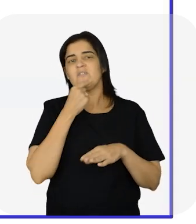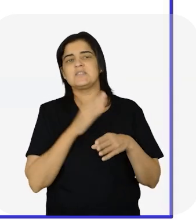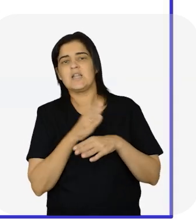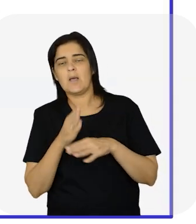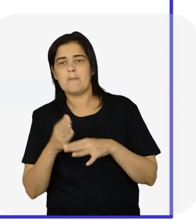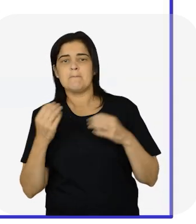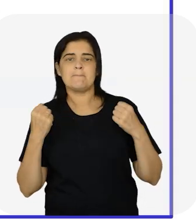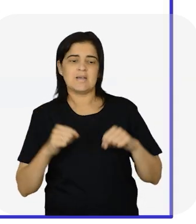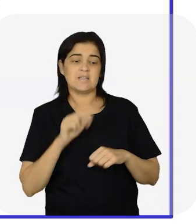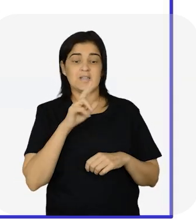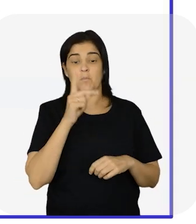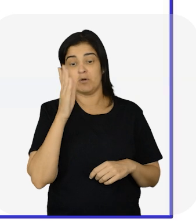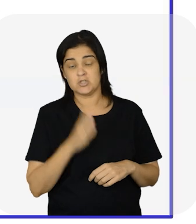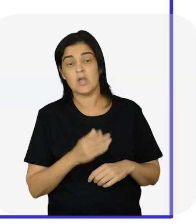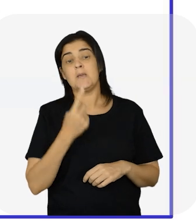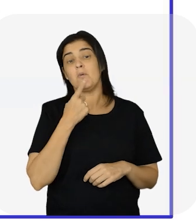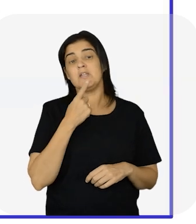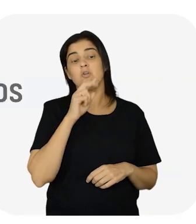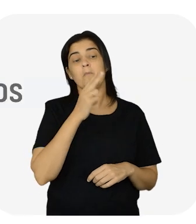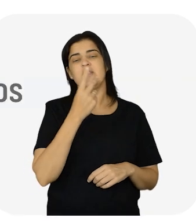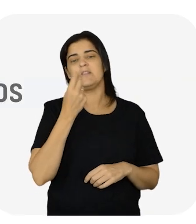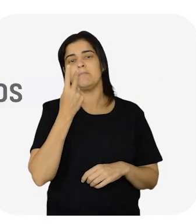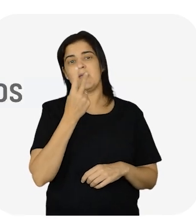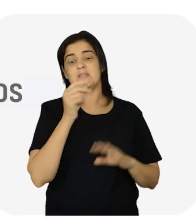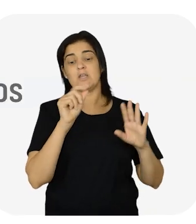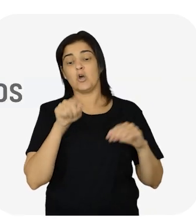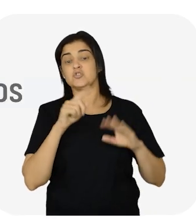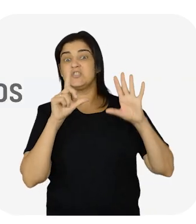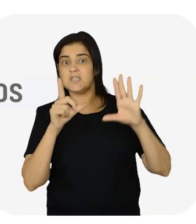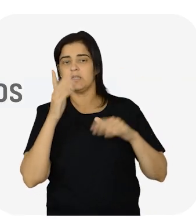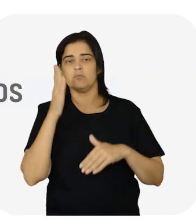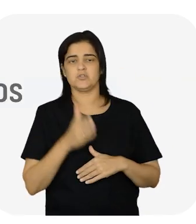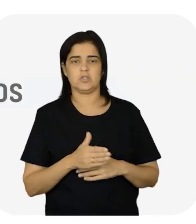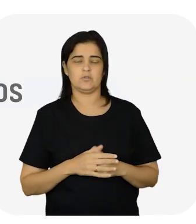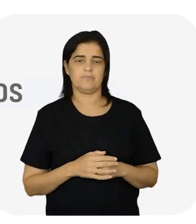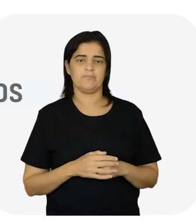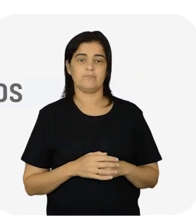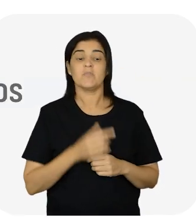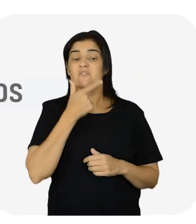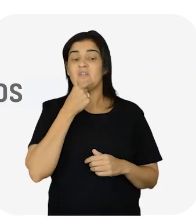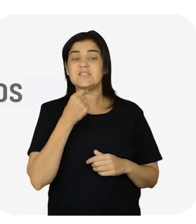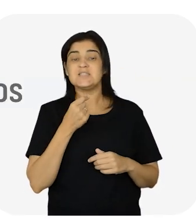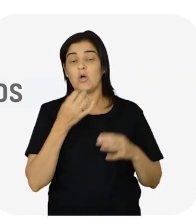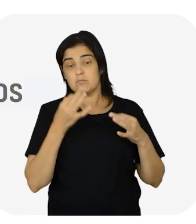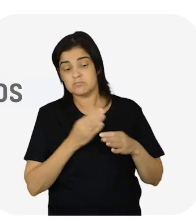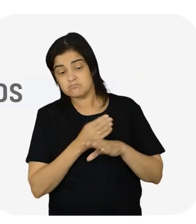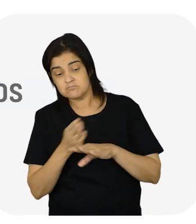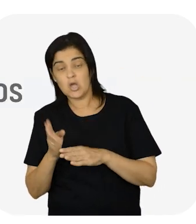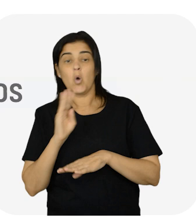prácticos un 31% y políticos un 26,7%. Los facilitadores